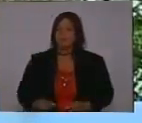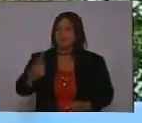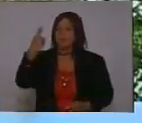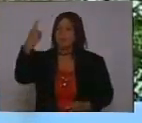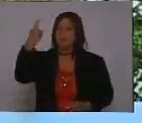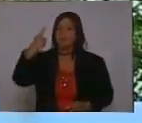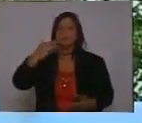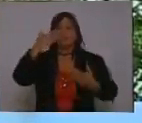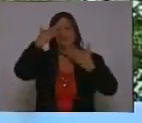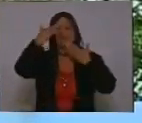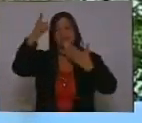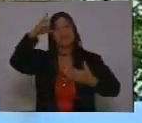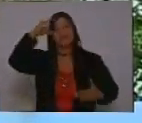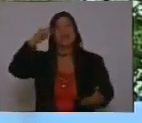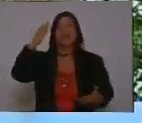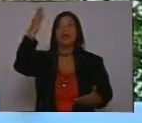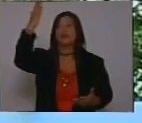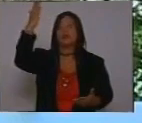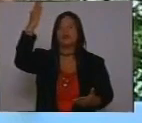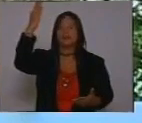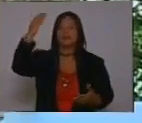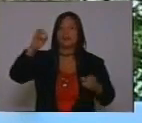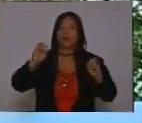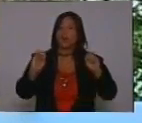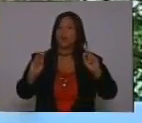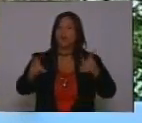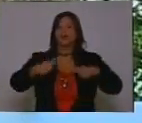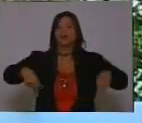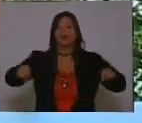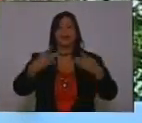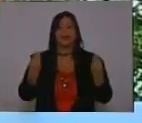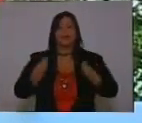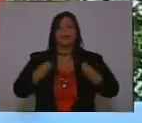Primeramente, darle gracias a Dios por la oportunidad de estar